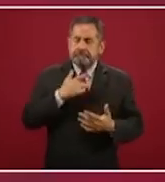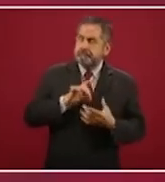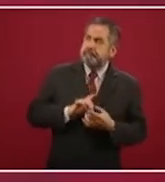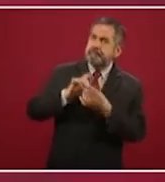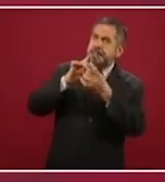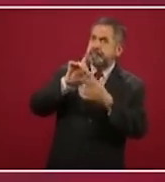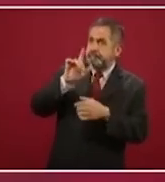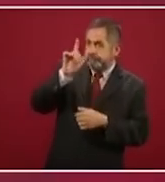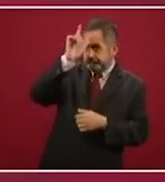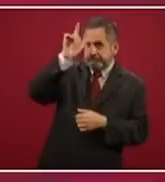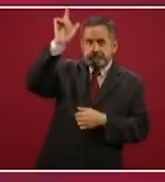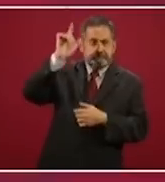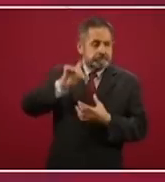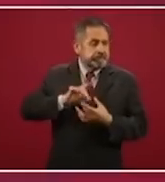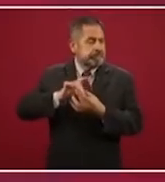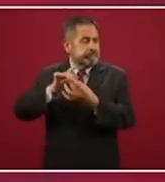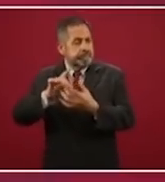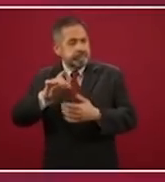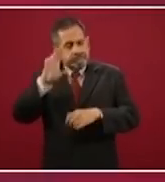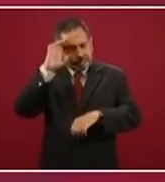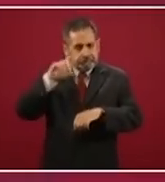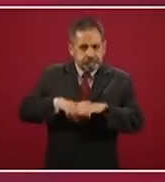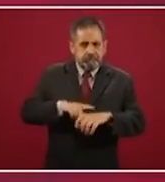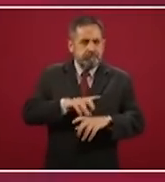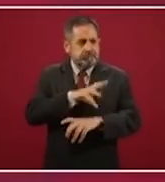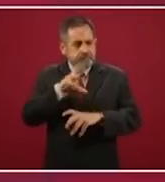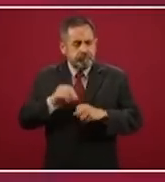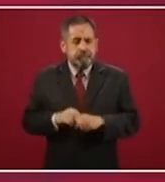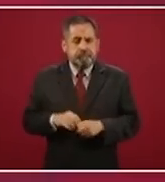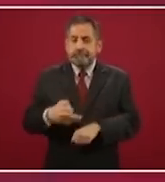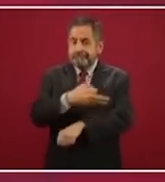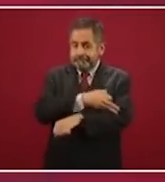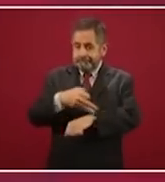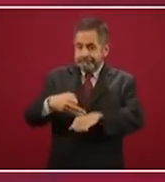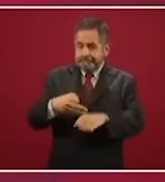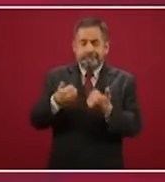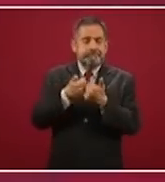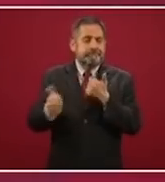espirituales, que no haya desintegración de las familias,